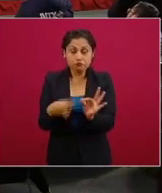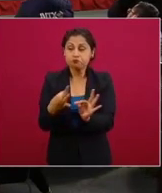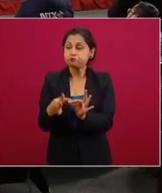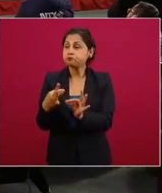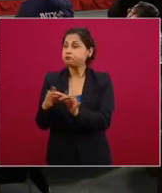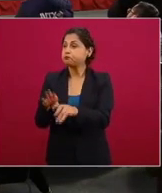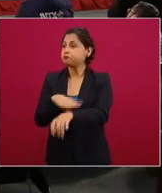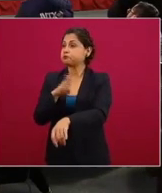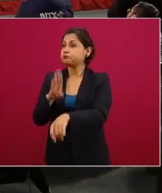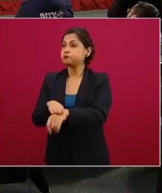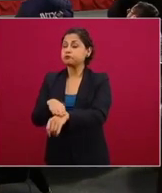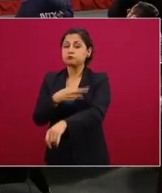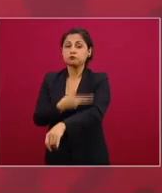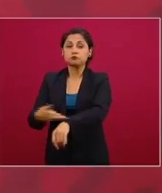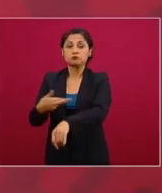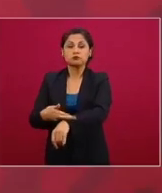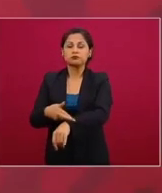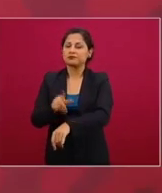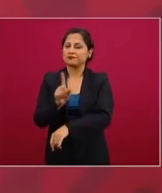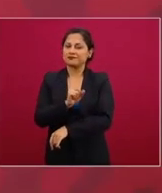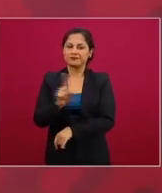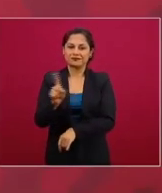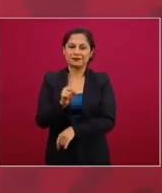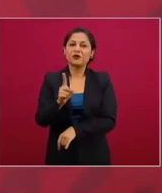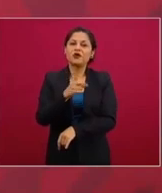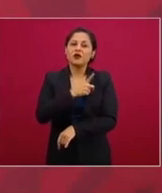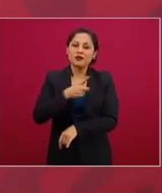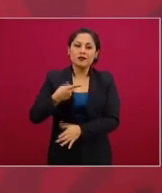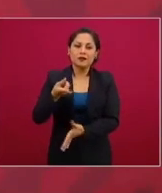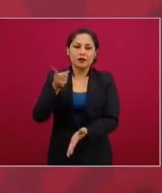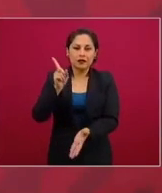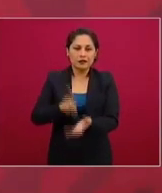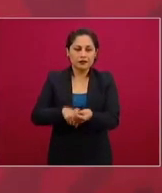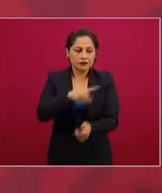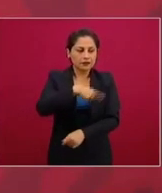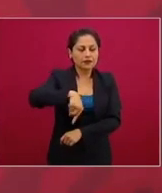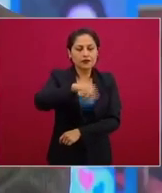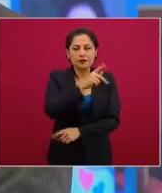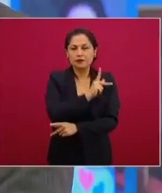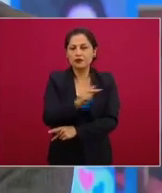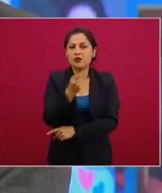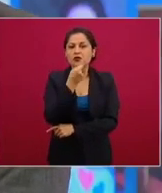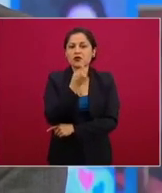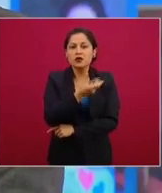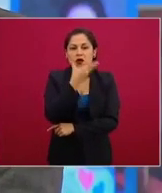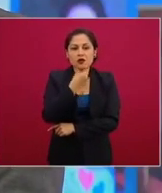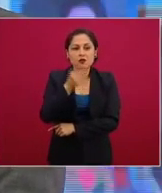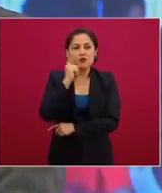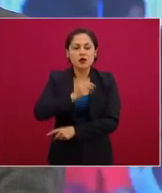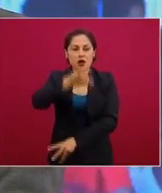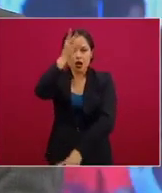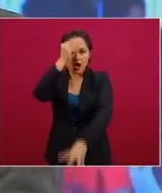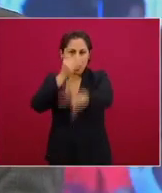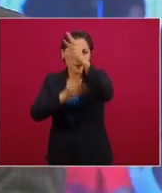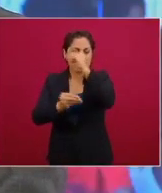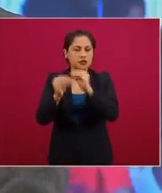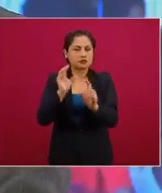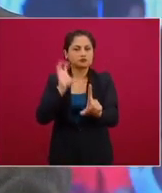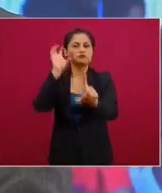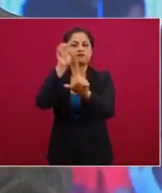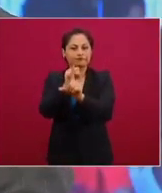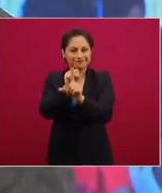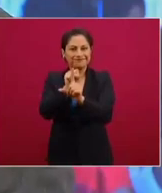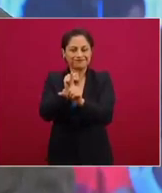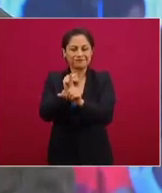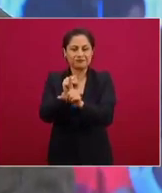los aprendizajes esperados se den en nuestras niñas y niños. El primero de junio, todo